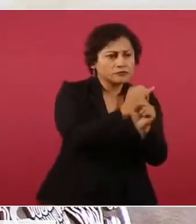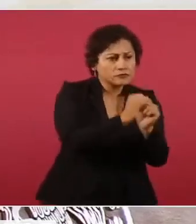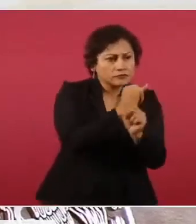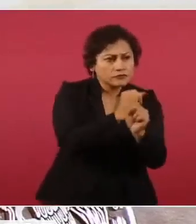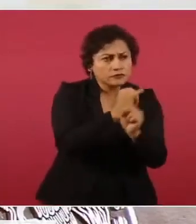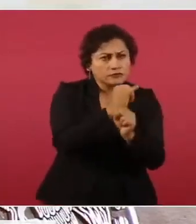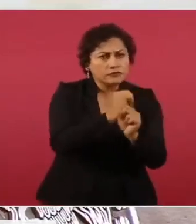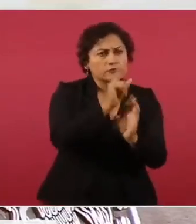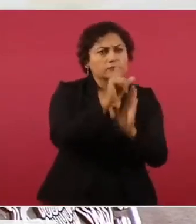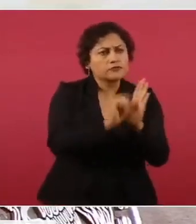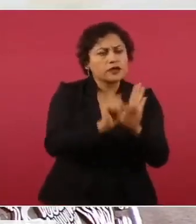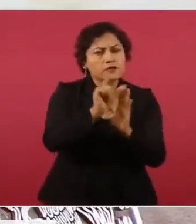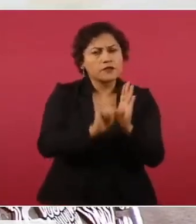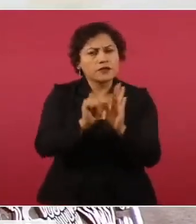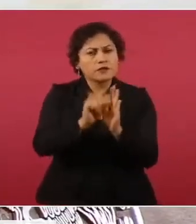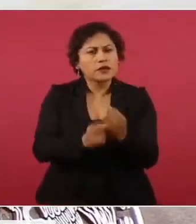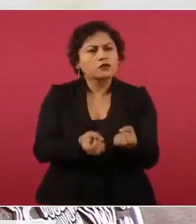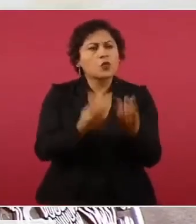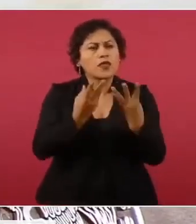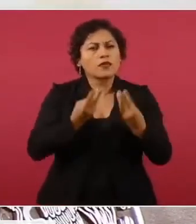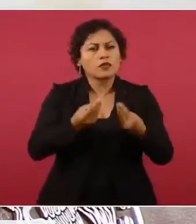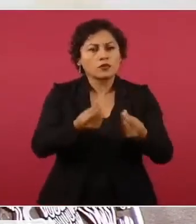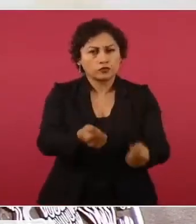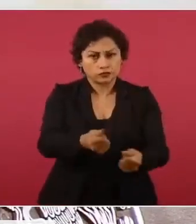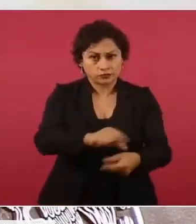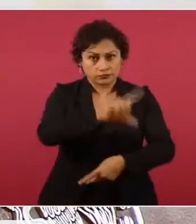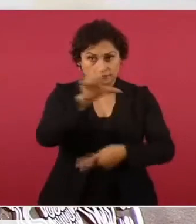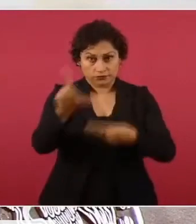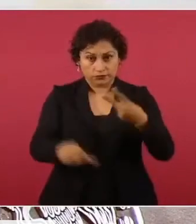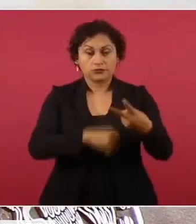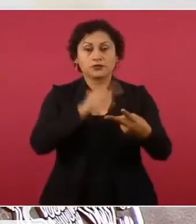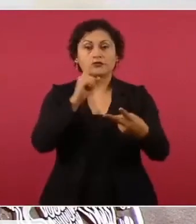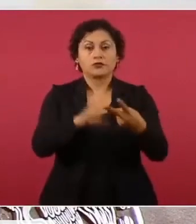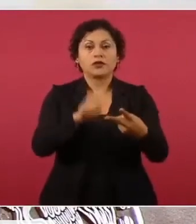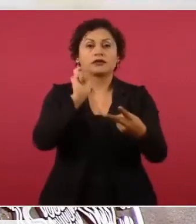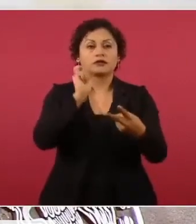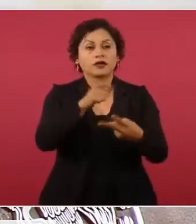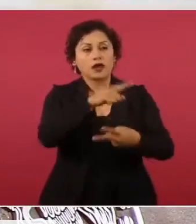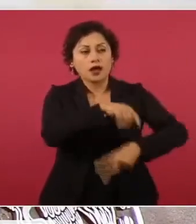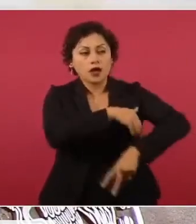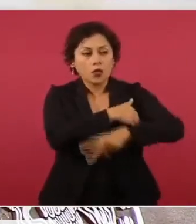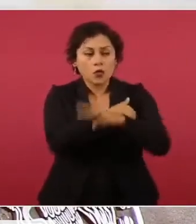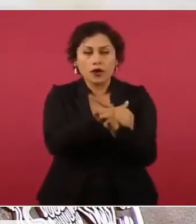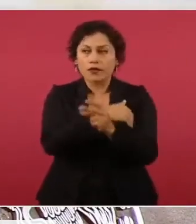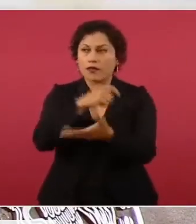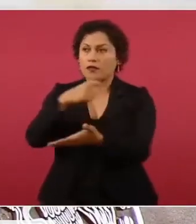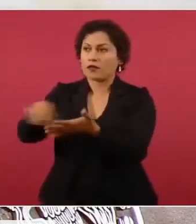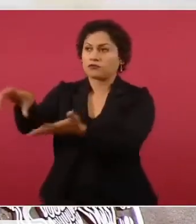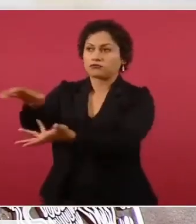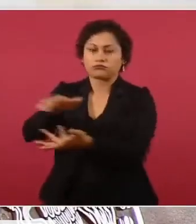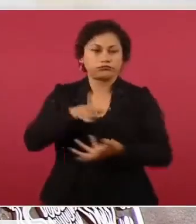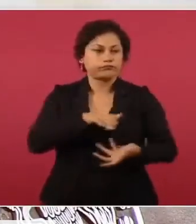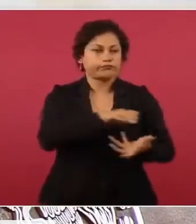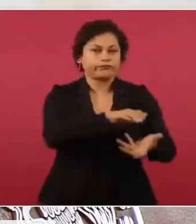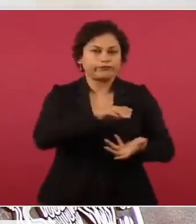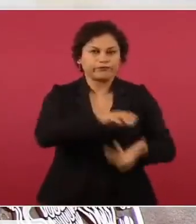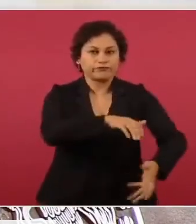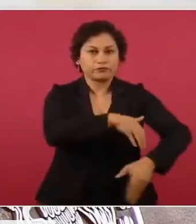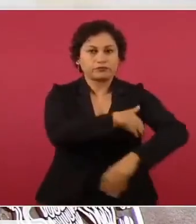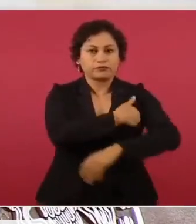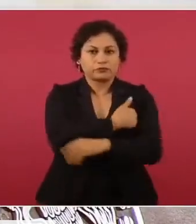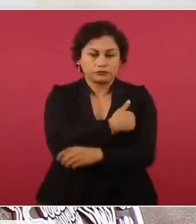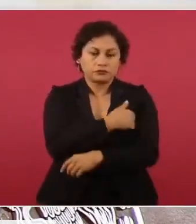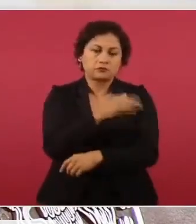las claves. En el segundo lugar fue aumentar la capacidad de los almacenes. Si no se tiene una buena capacidad de almacén, pueden